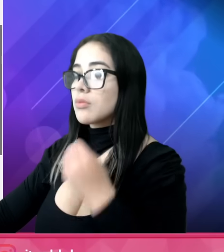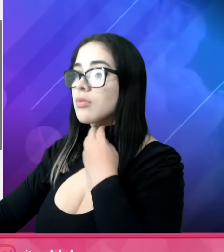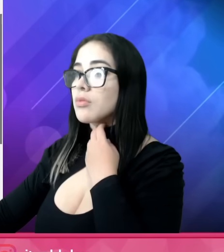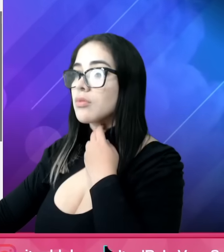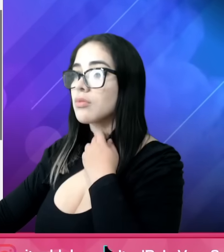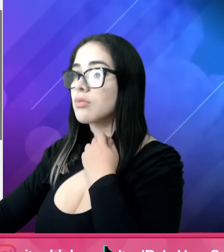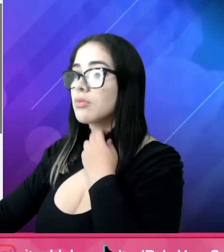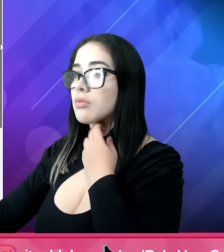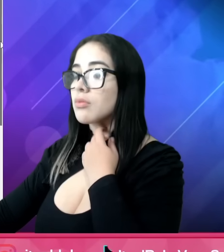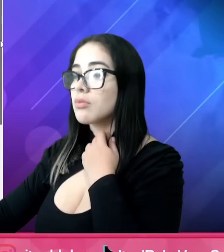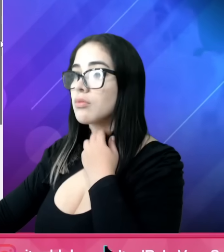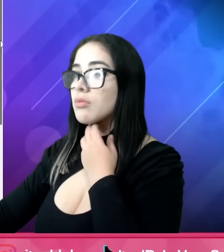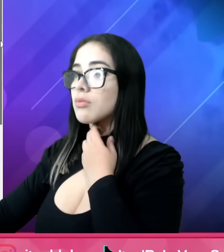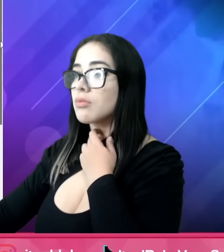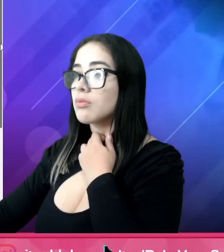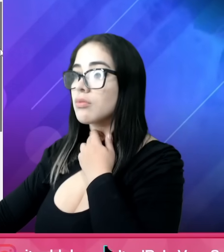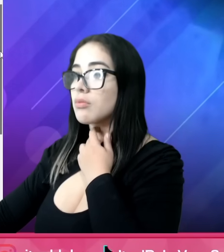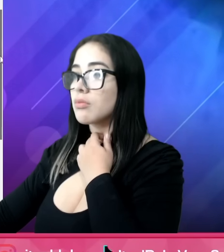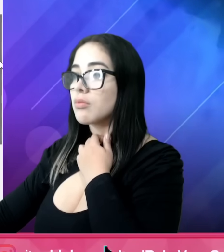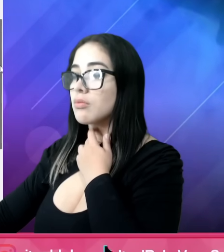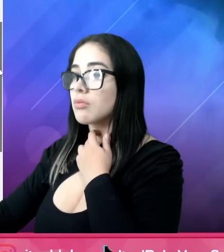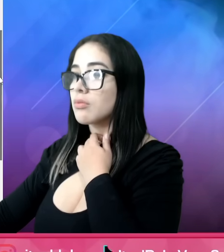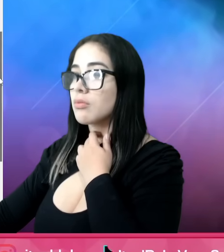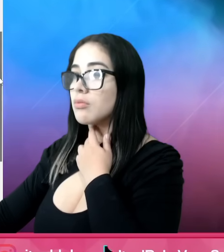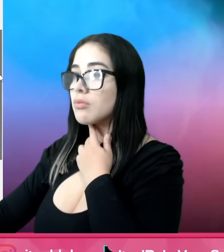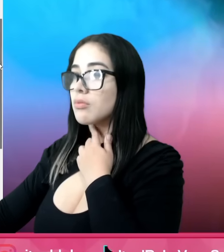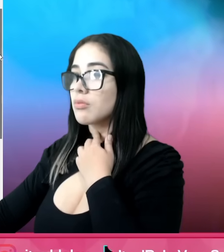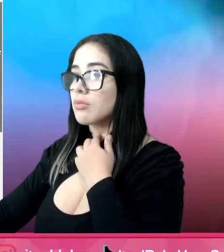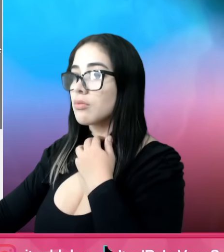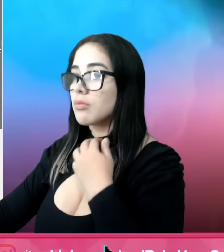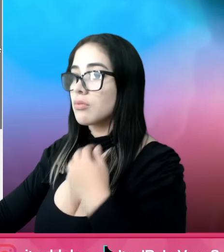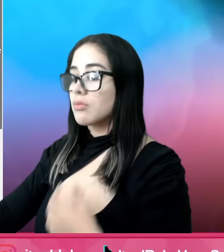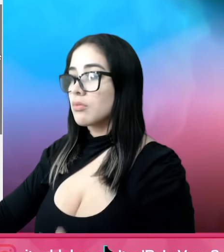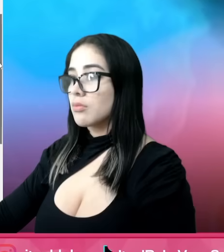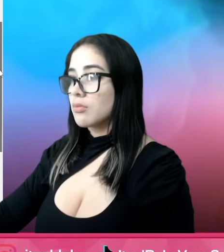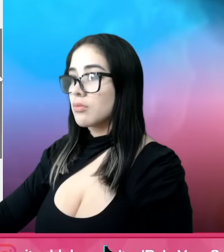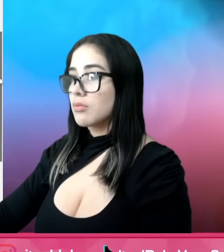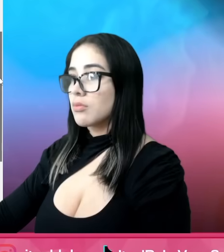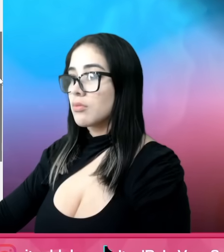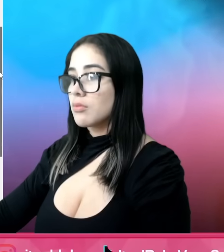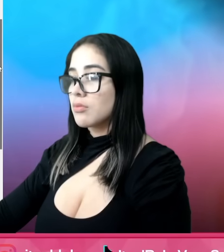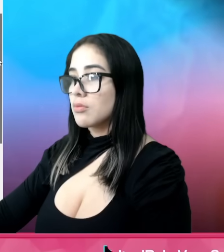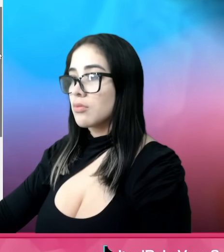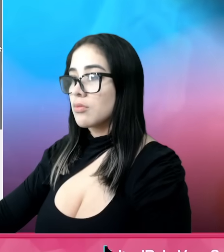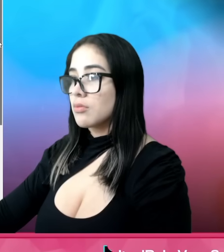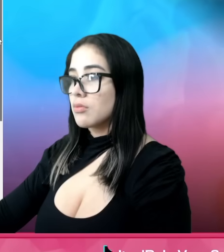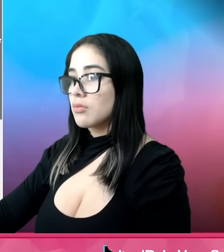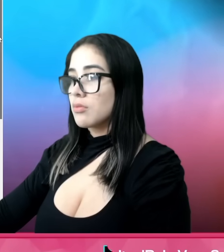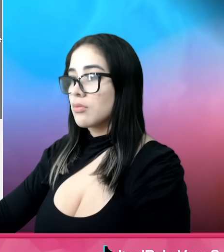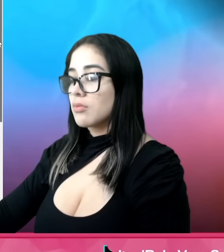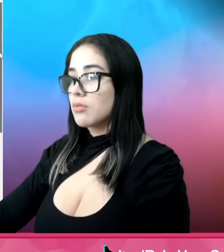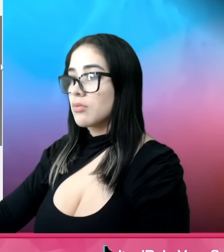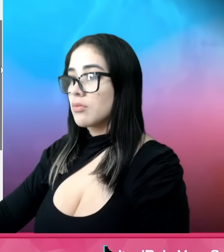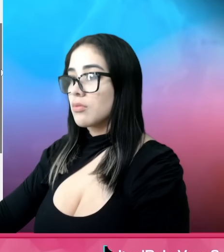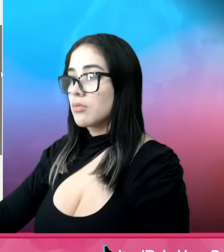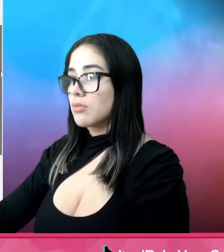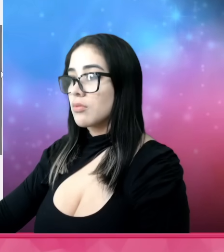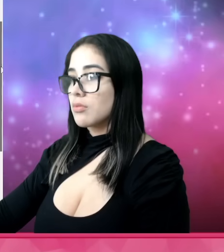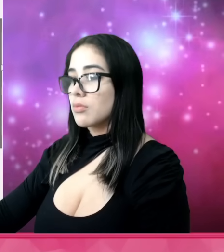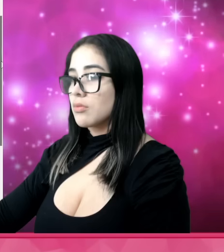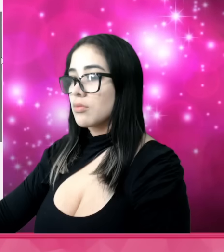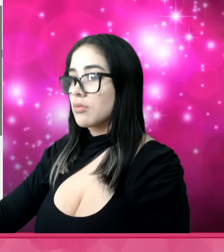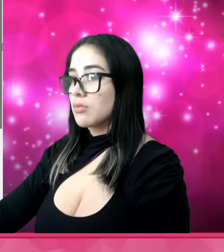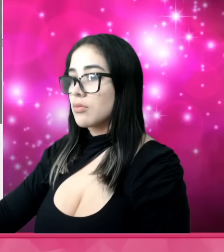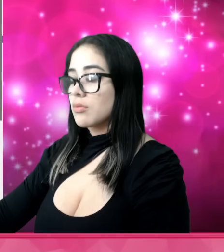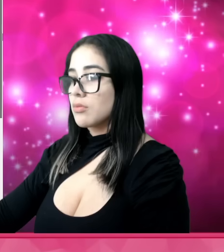que la unidad de inteligencia financiera ligó a Francisco García Cabeza de Vaca en el 2021 no es algo nuevo sin embargo aparece